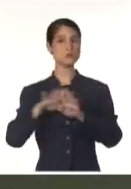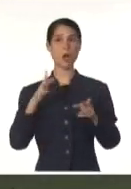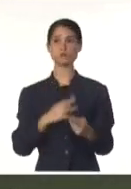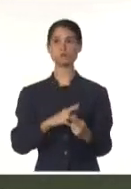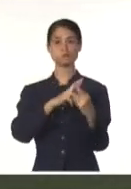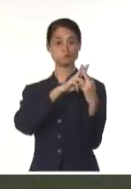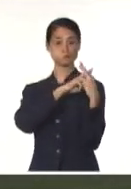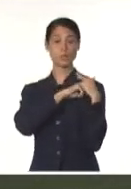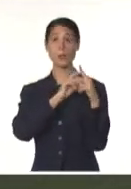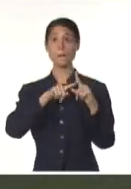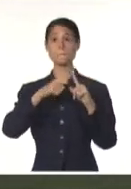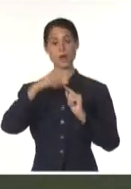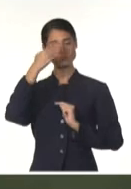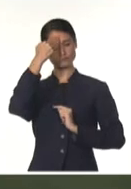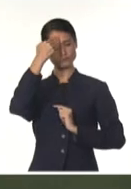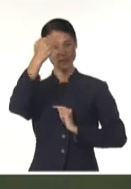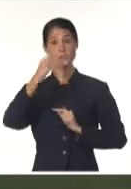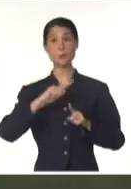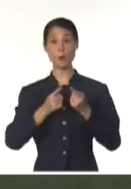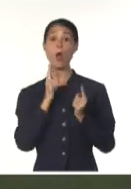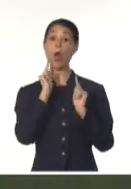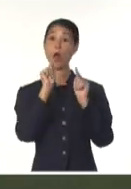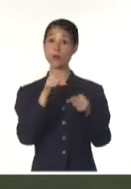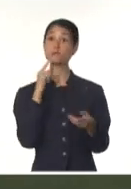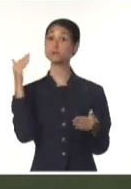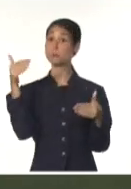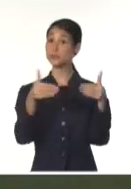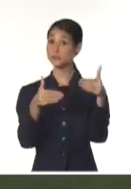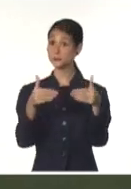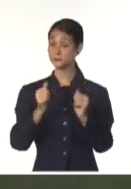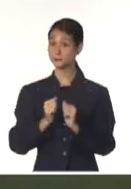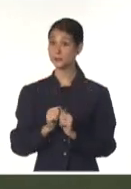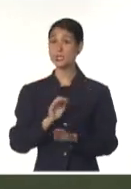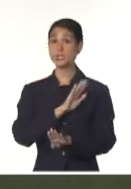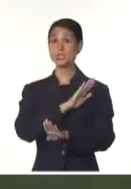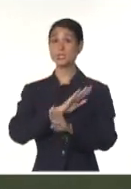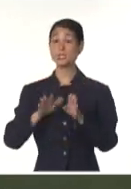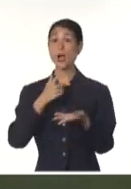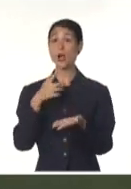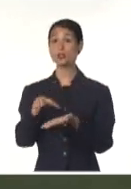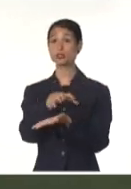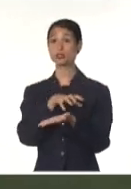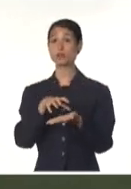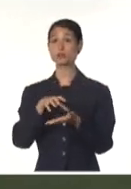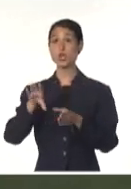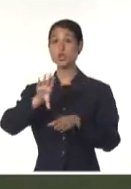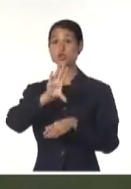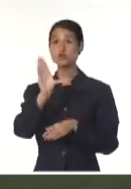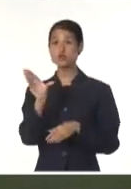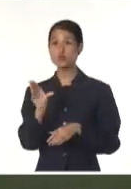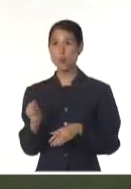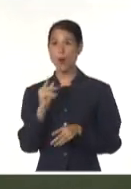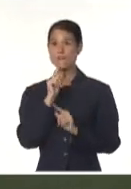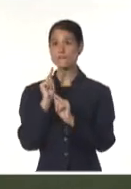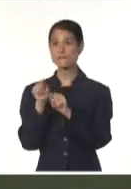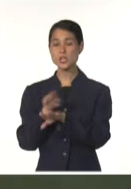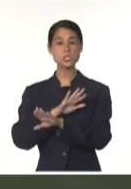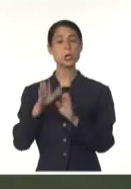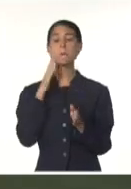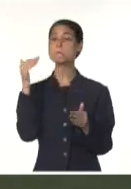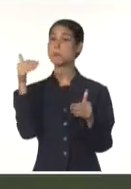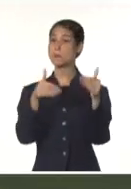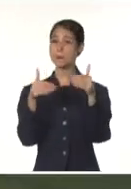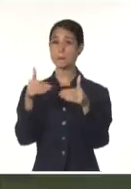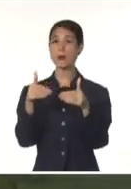representa un altísimo honor poder participar en esta cumbre. Ya habíamos participado en la cumbre de Sudáfrica representando al grupo de los 77